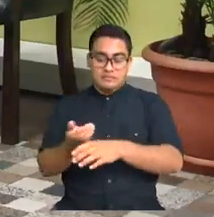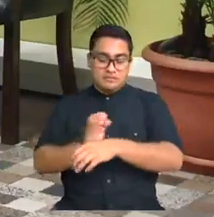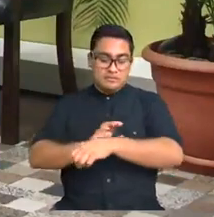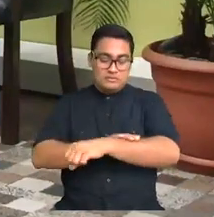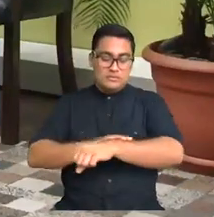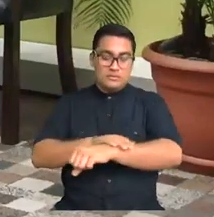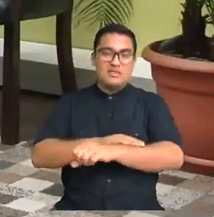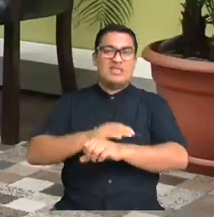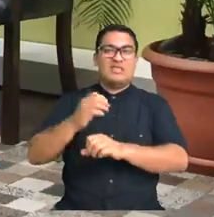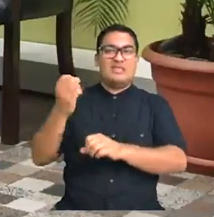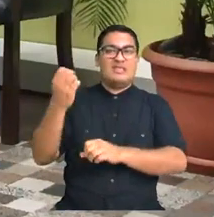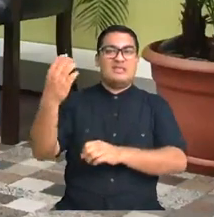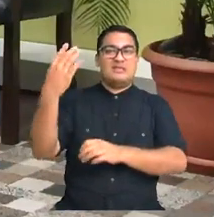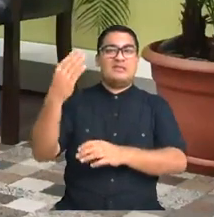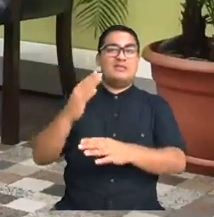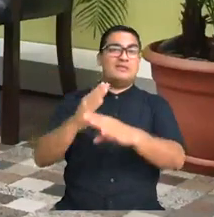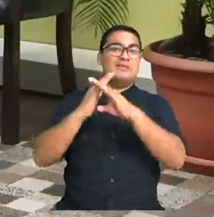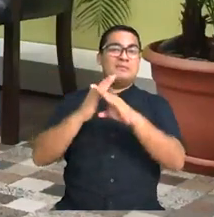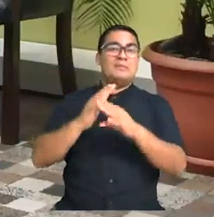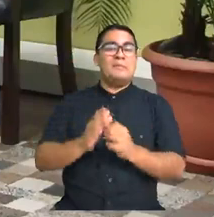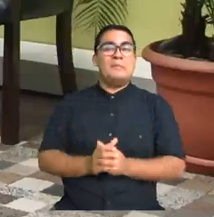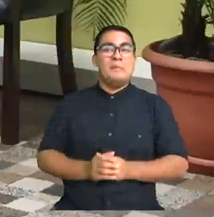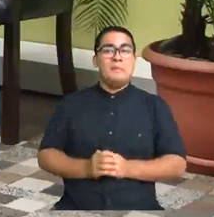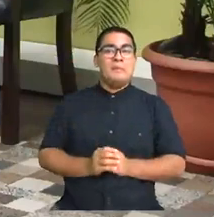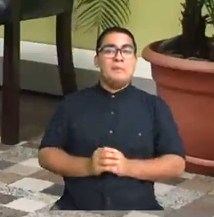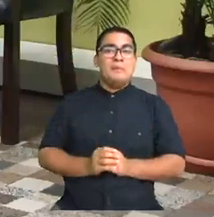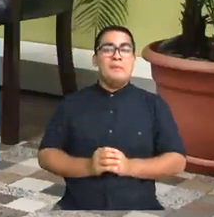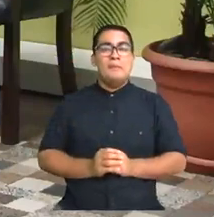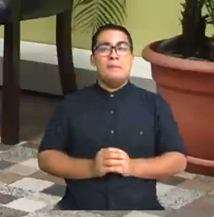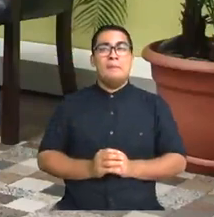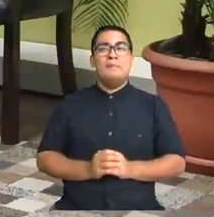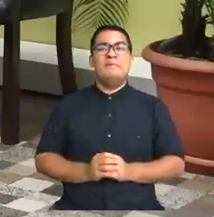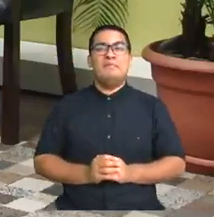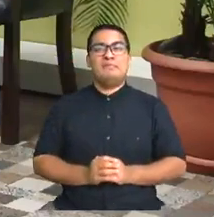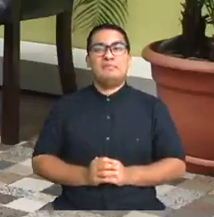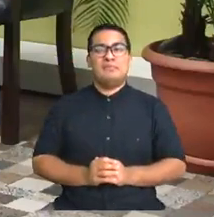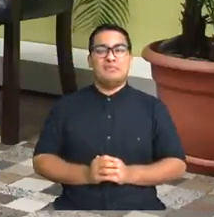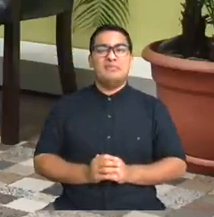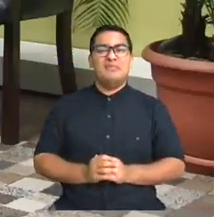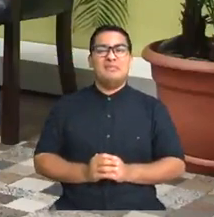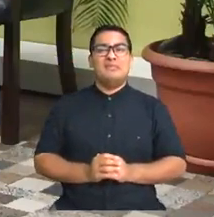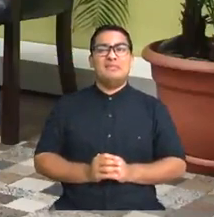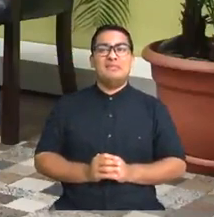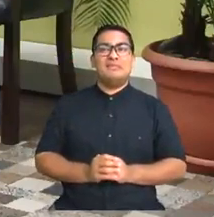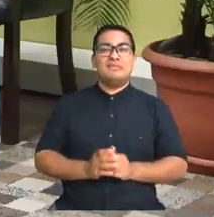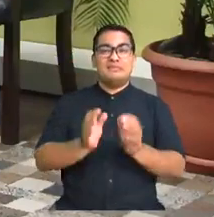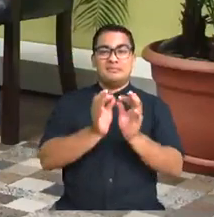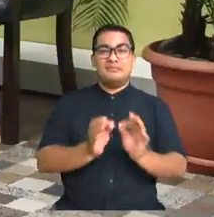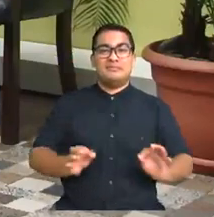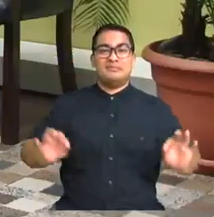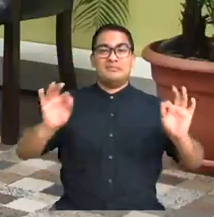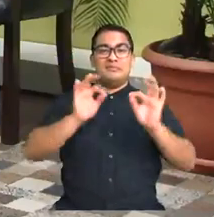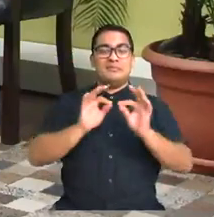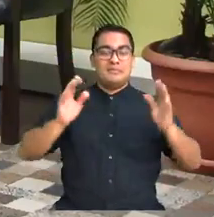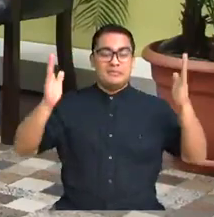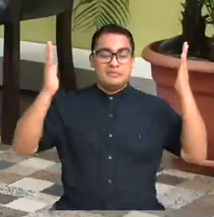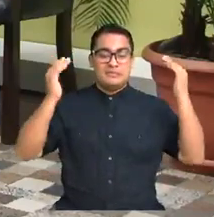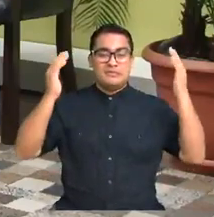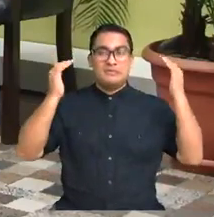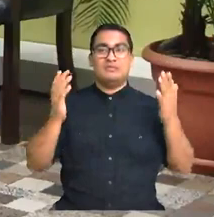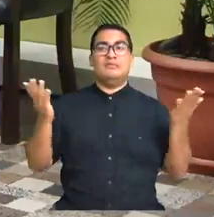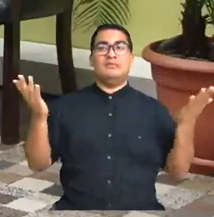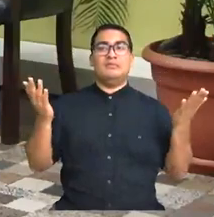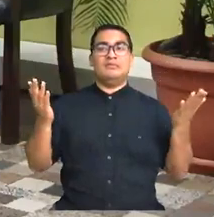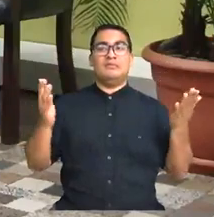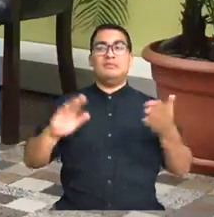decía, es salgamos o no salgamos. Uh-huh. Entonces, la rutina es bañarse, hidratarse